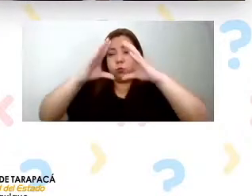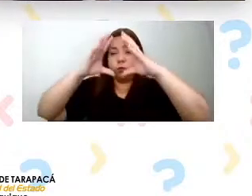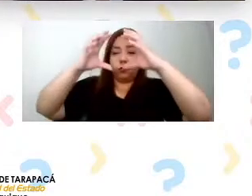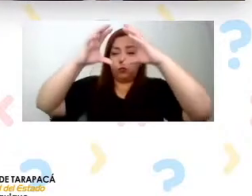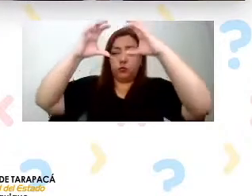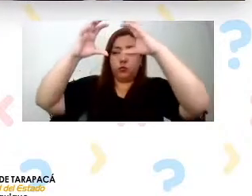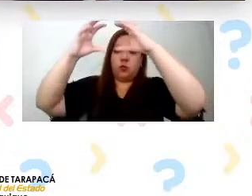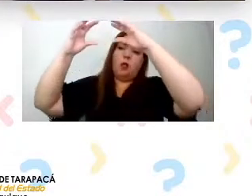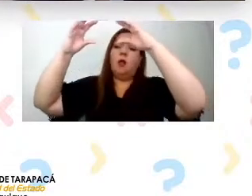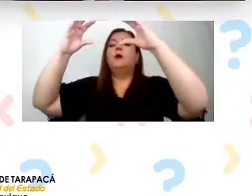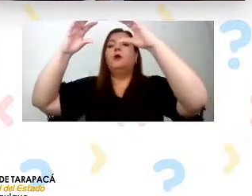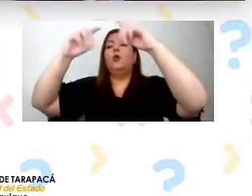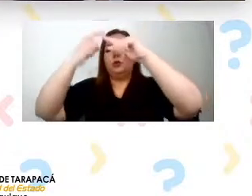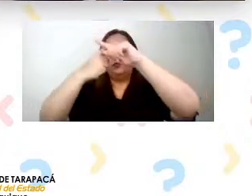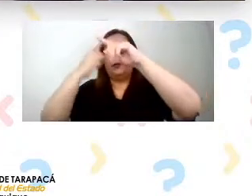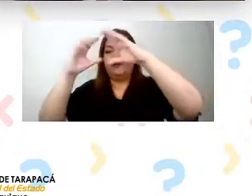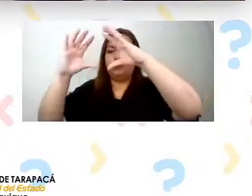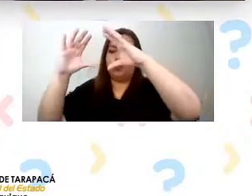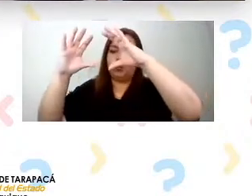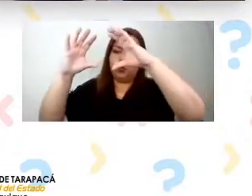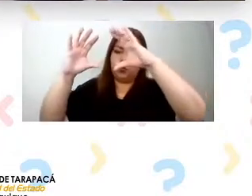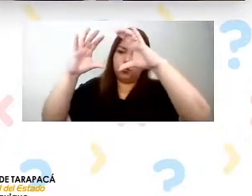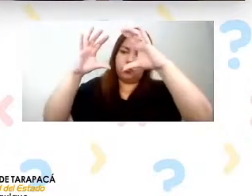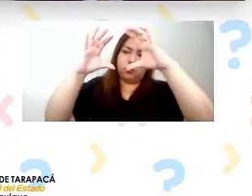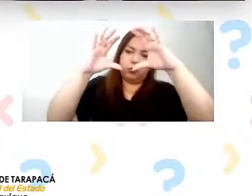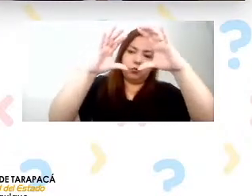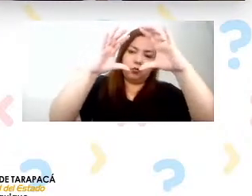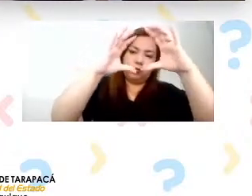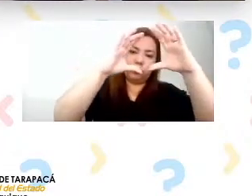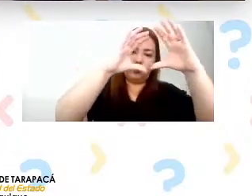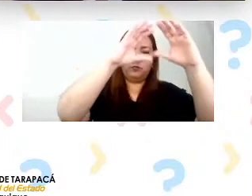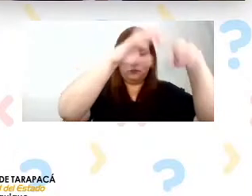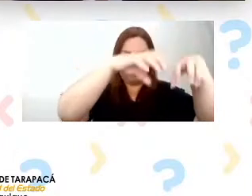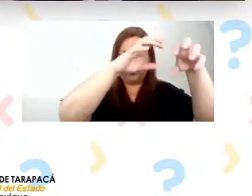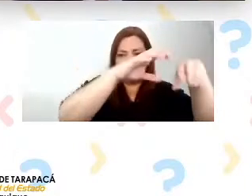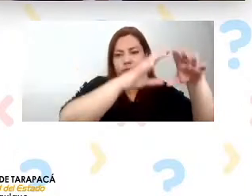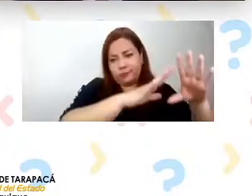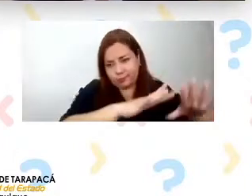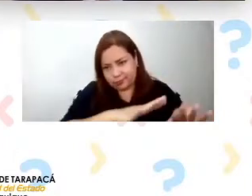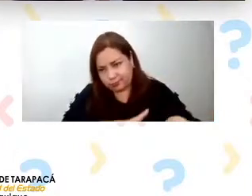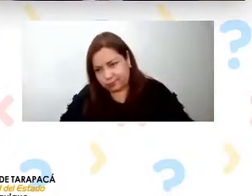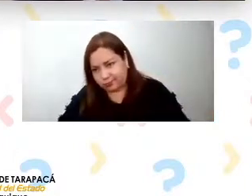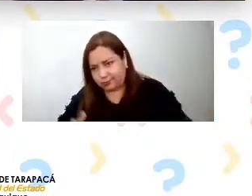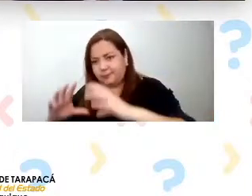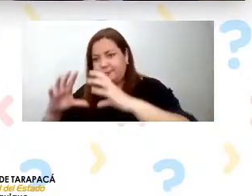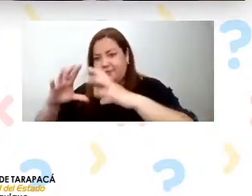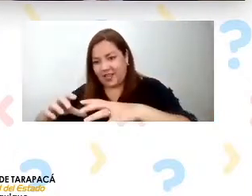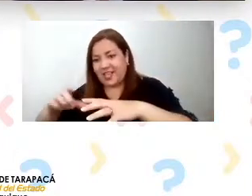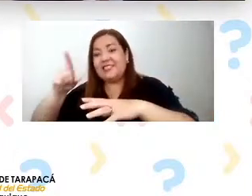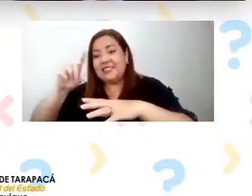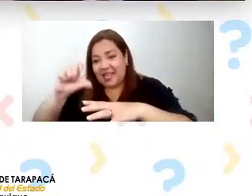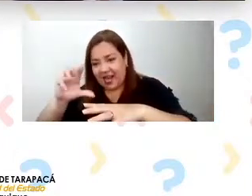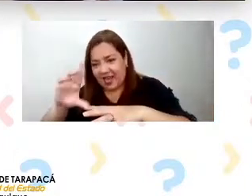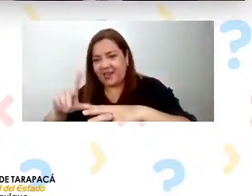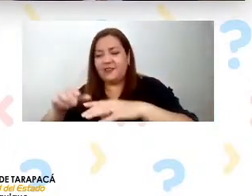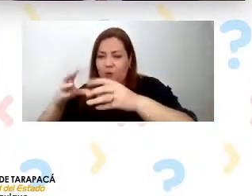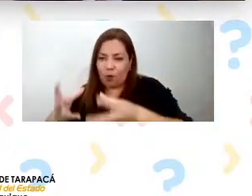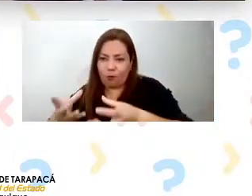evaporación que existen en la depresión central, van generando lo que se conocen como los salares, y